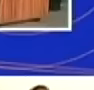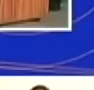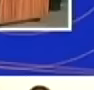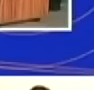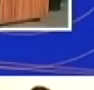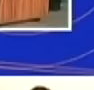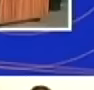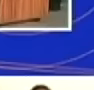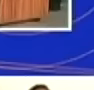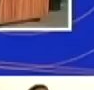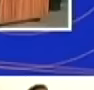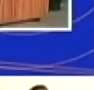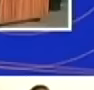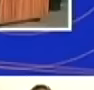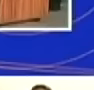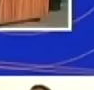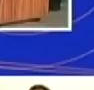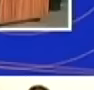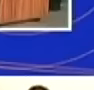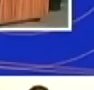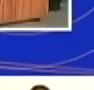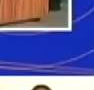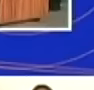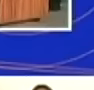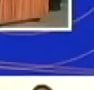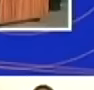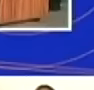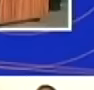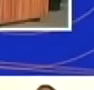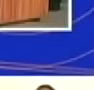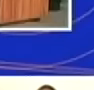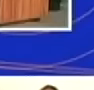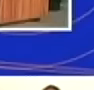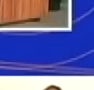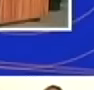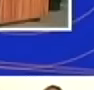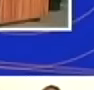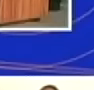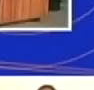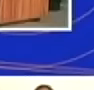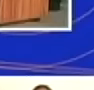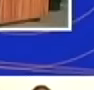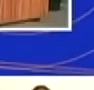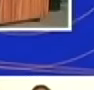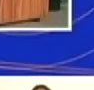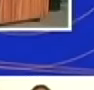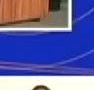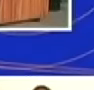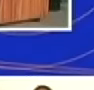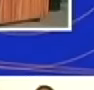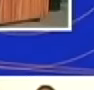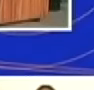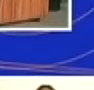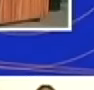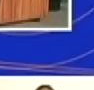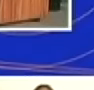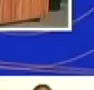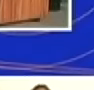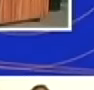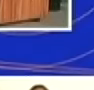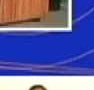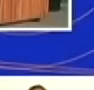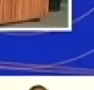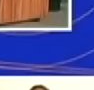abuelo, el domingo, muchachos de los liceos, a los centros de votación, en fiesta y en familia.